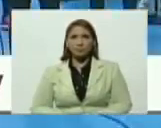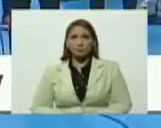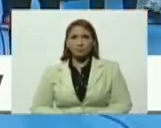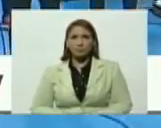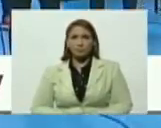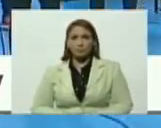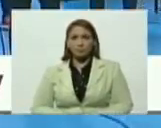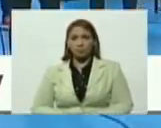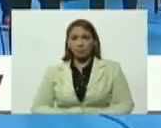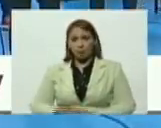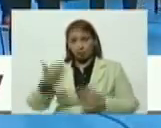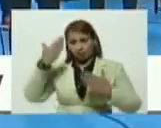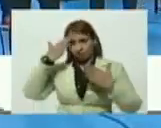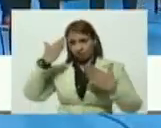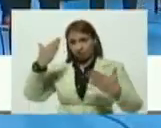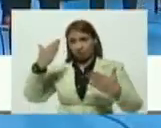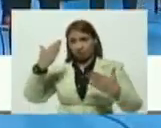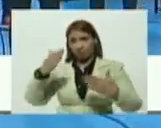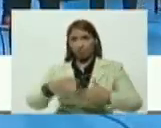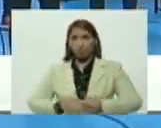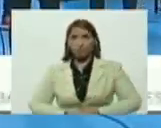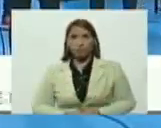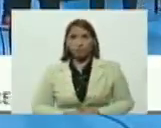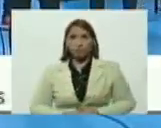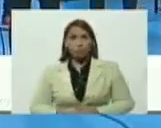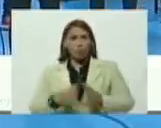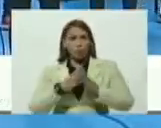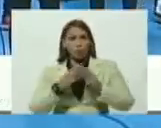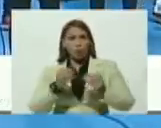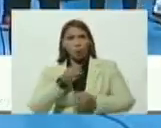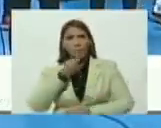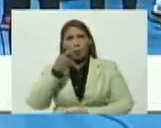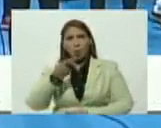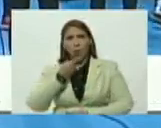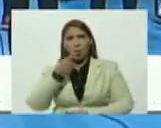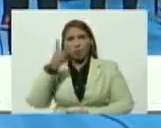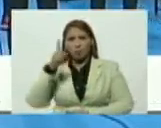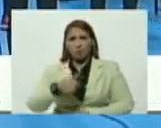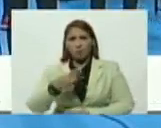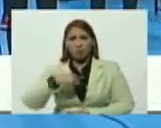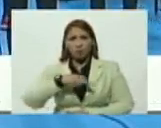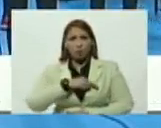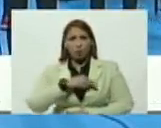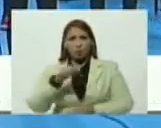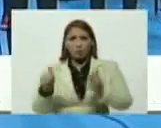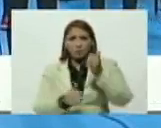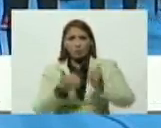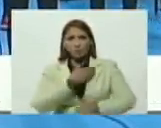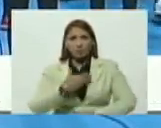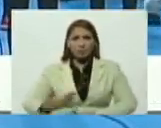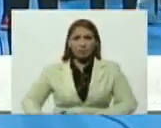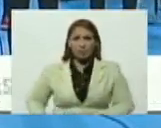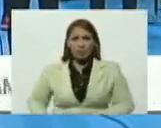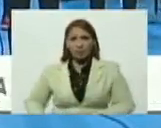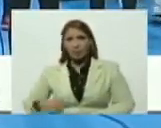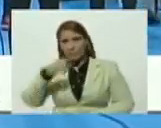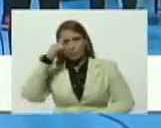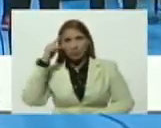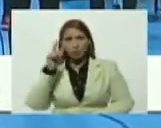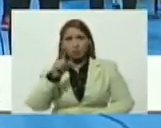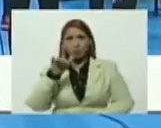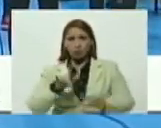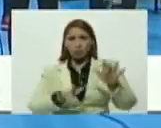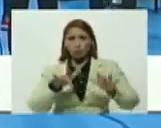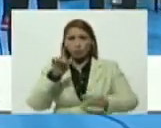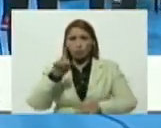Presidente, saludo a todo el mando, alto mando político, a usted, a nuestro vicepresidente del partido, Diosdado Cabello, a nuestra